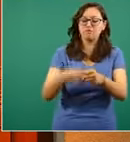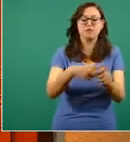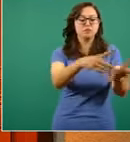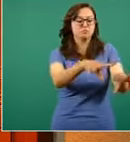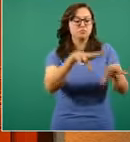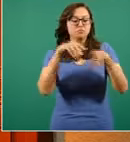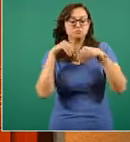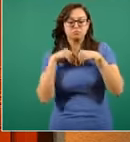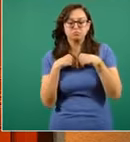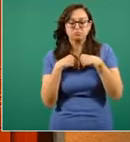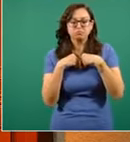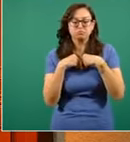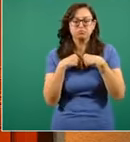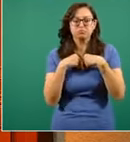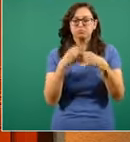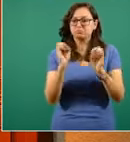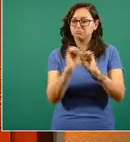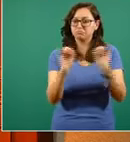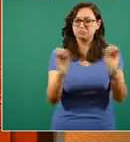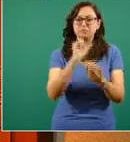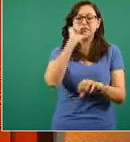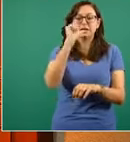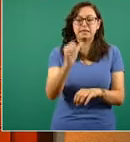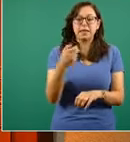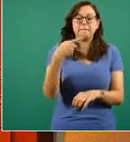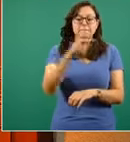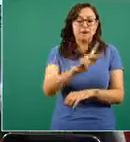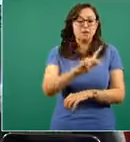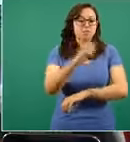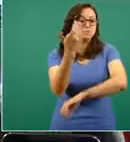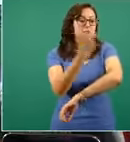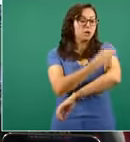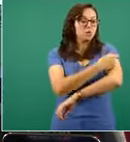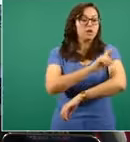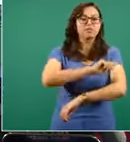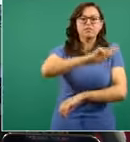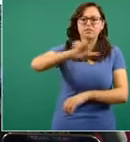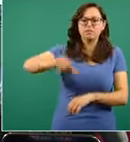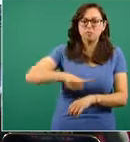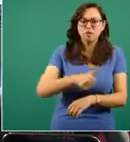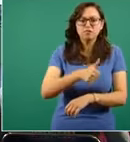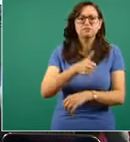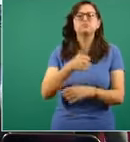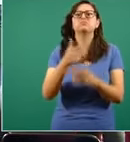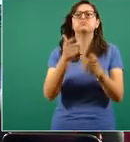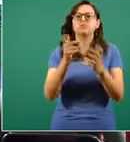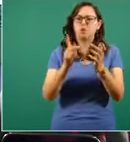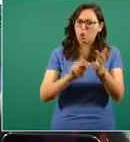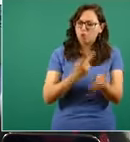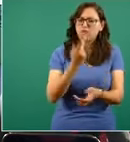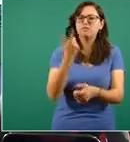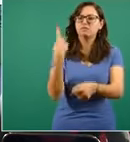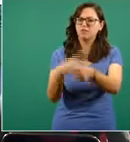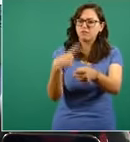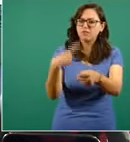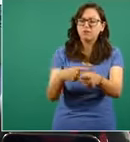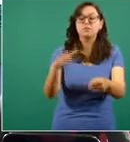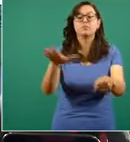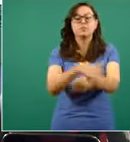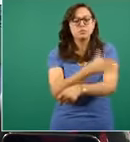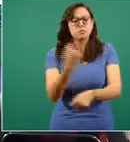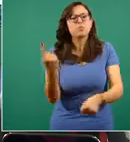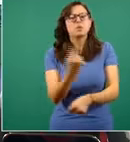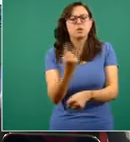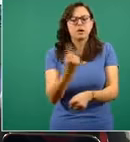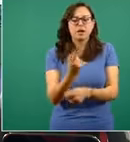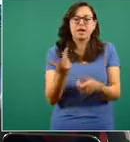días posteriores a la vacunación y también finalmente terminó desarrollando la enfermedad. Y esto puede ocurrir precisamente porque recordemos,